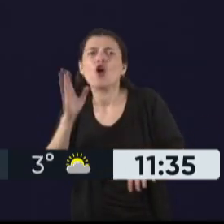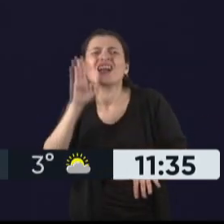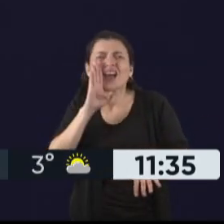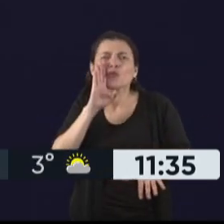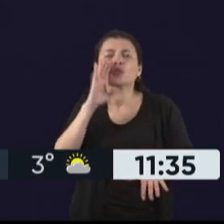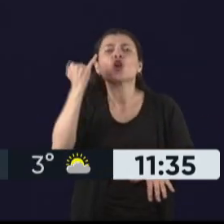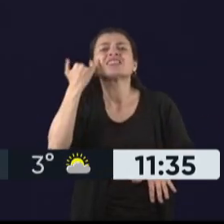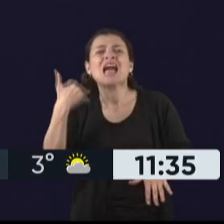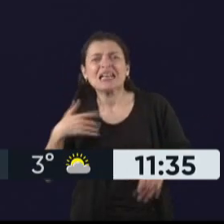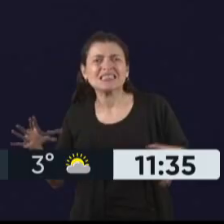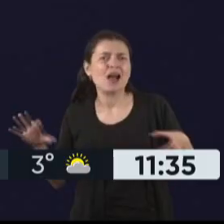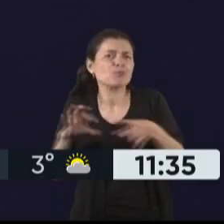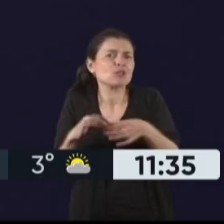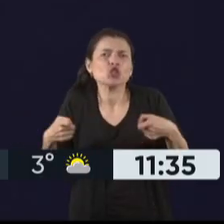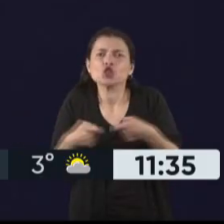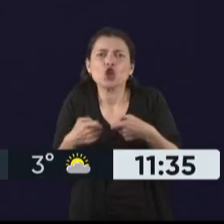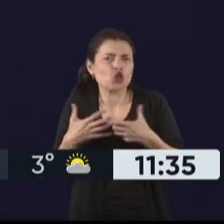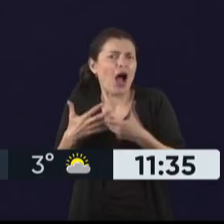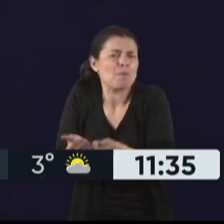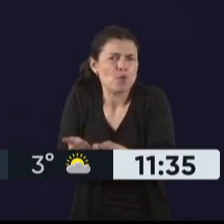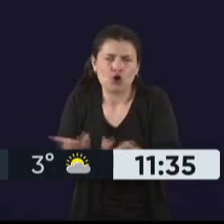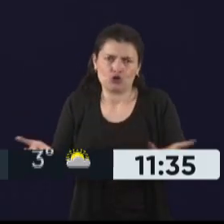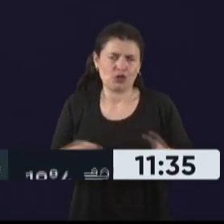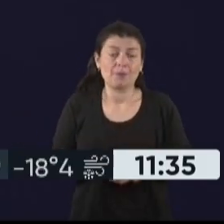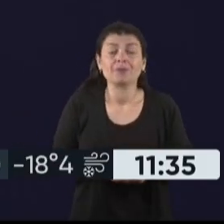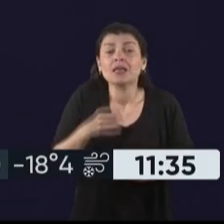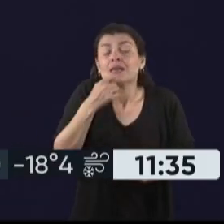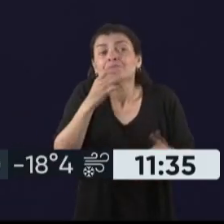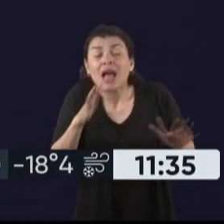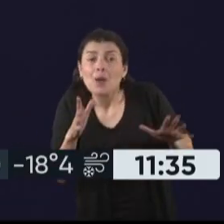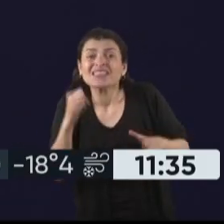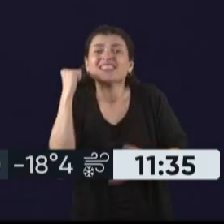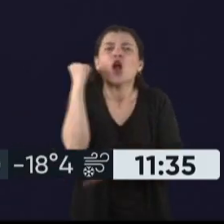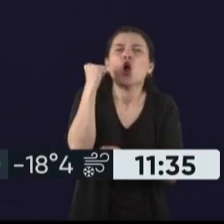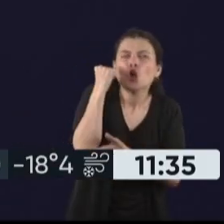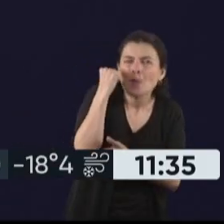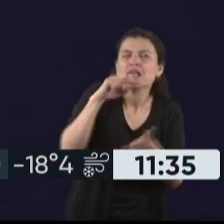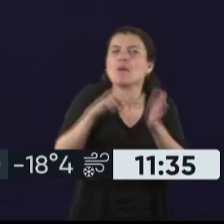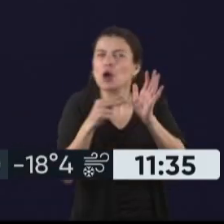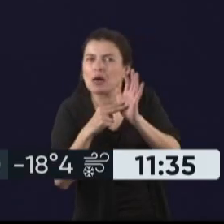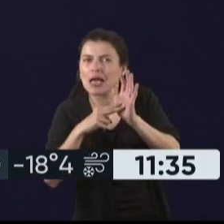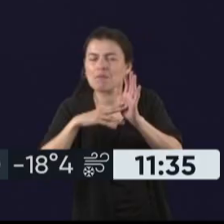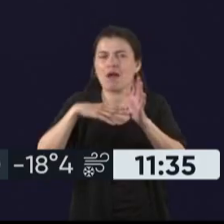que implica, cuando vos entras en volatilidad o tenés algún ruido en el mercado,